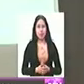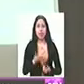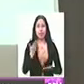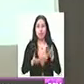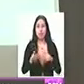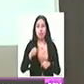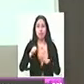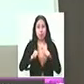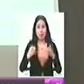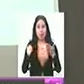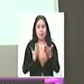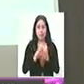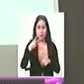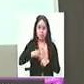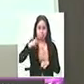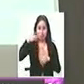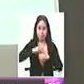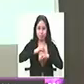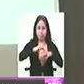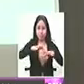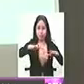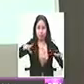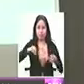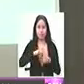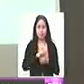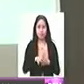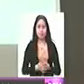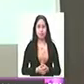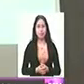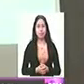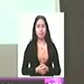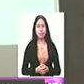nuevo brote de la enfermedad.